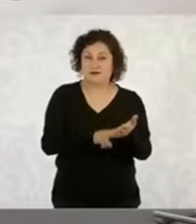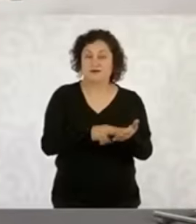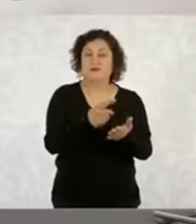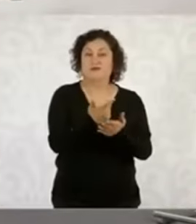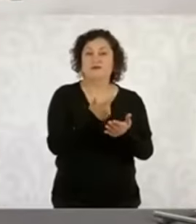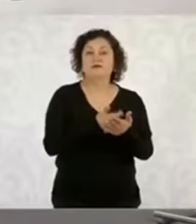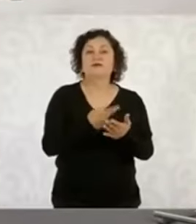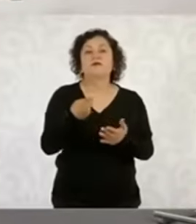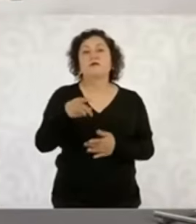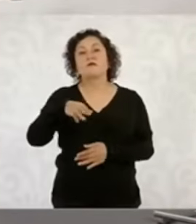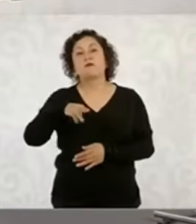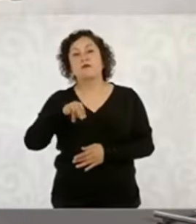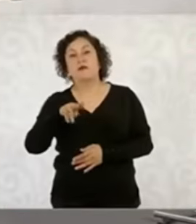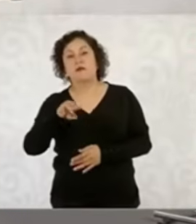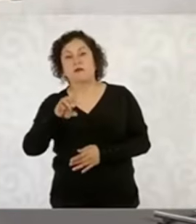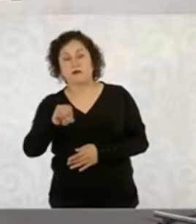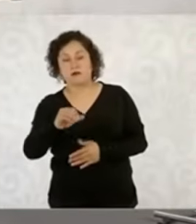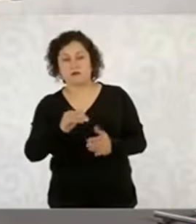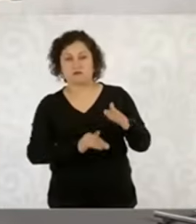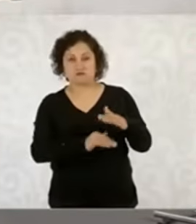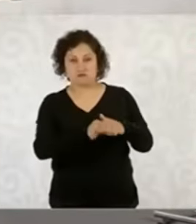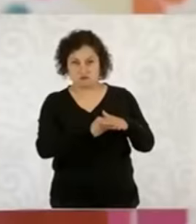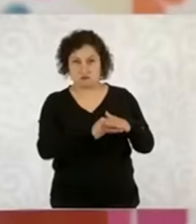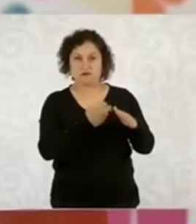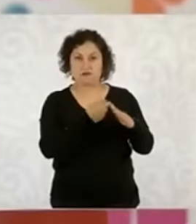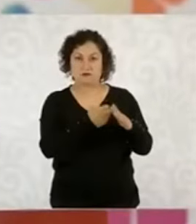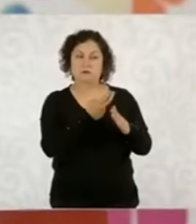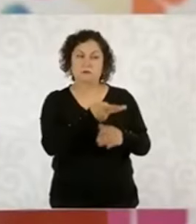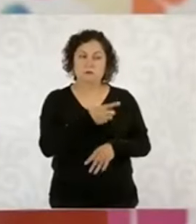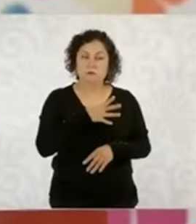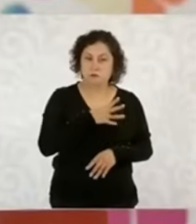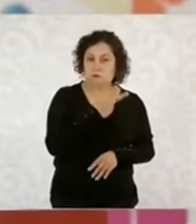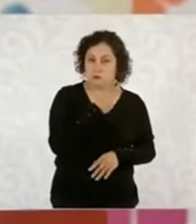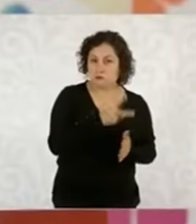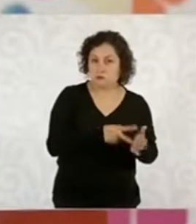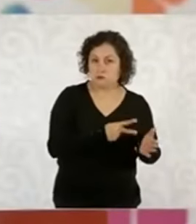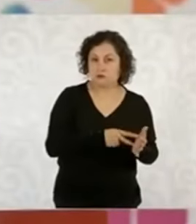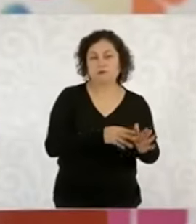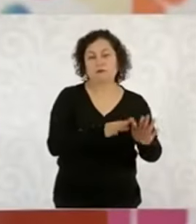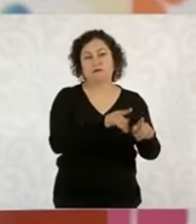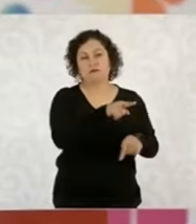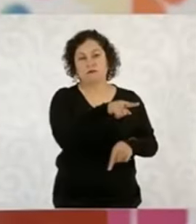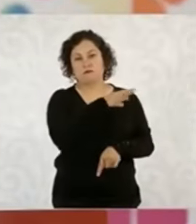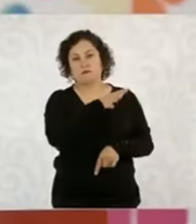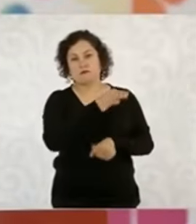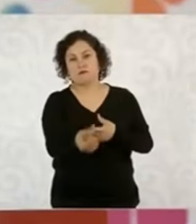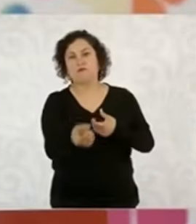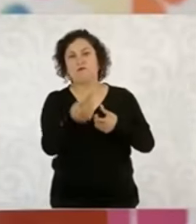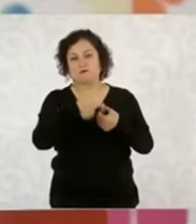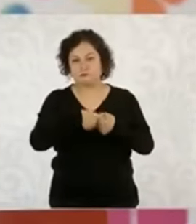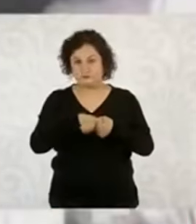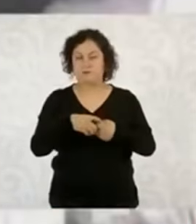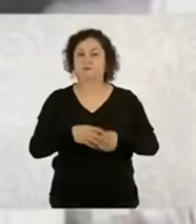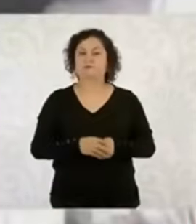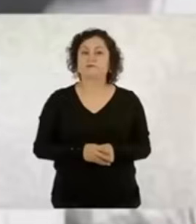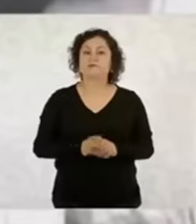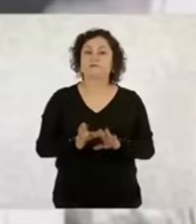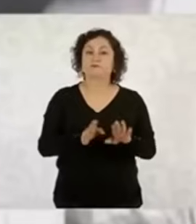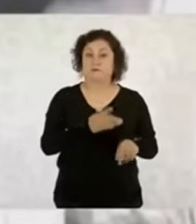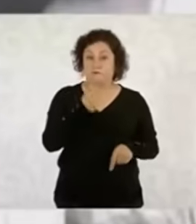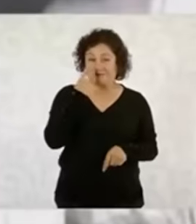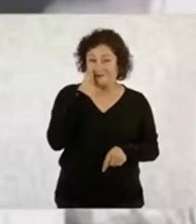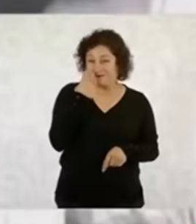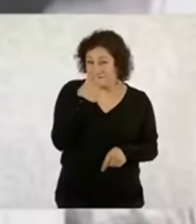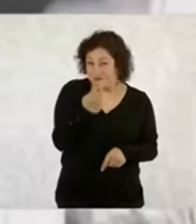Trato de explicar aquí 4 pasos para el desarrollo de los censos. Todo esto va a ser con el